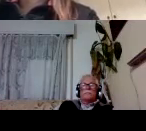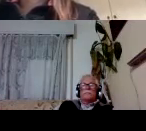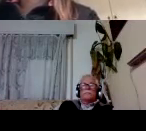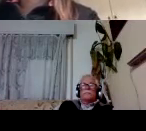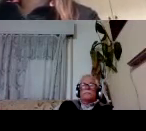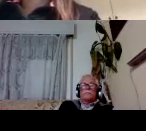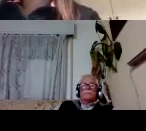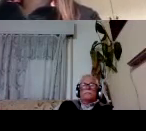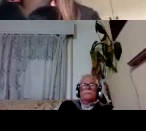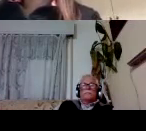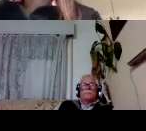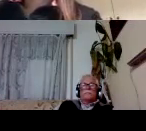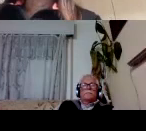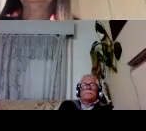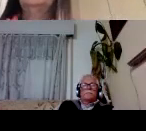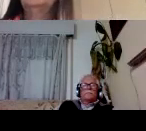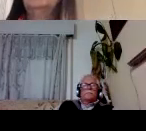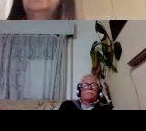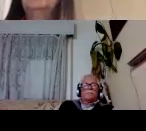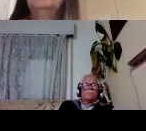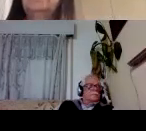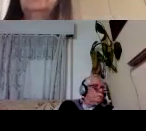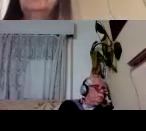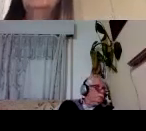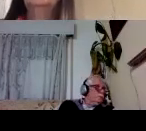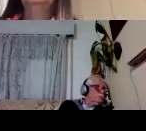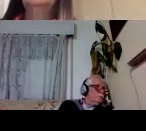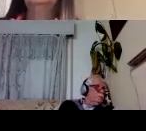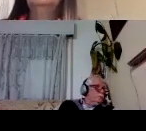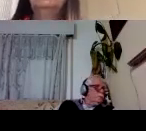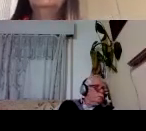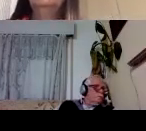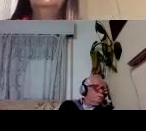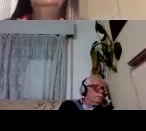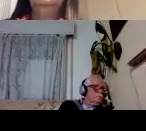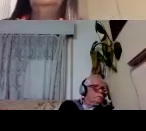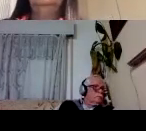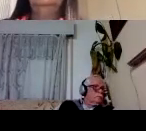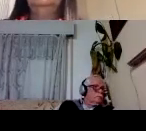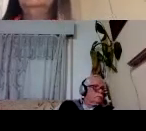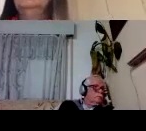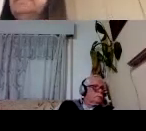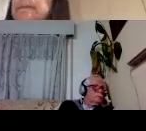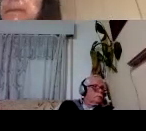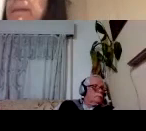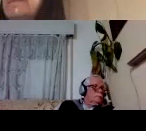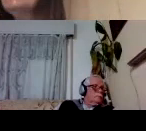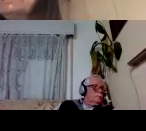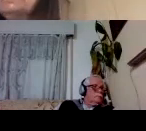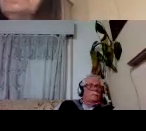campo. Entonces, ahí dijimos, bueno, está, vamos a hacer un viaje a Colombia.